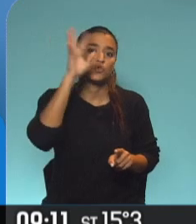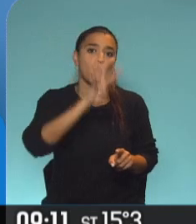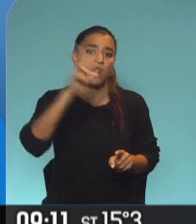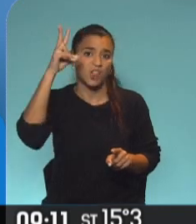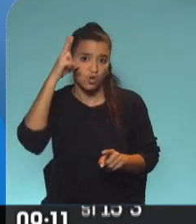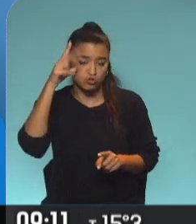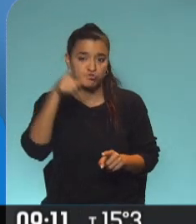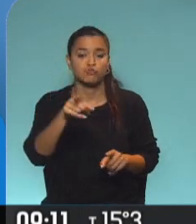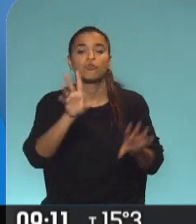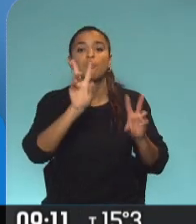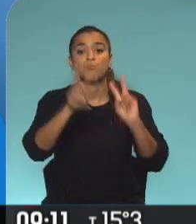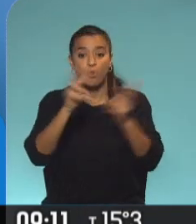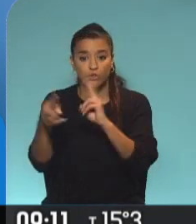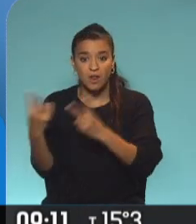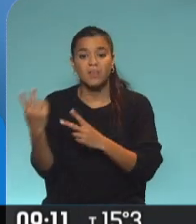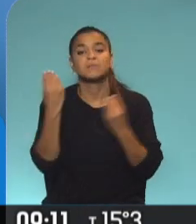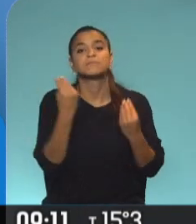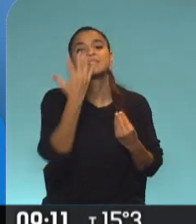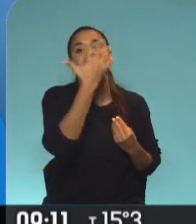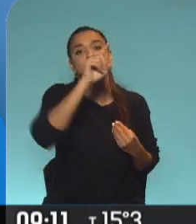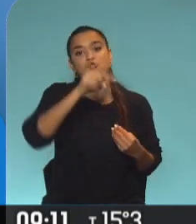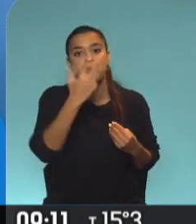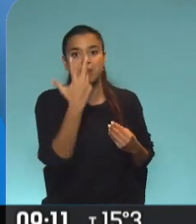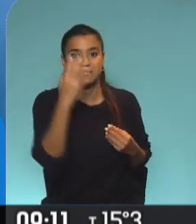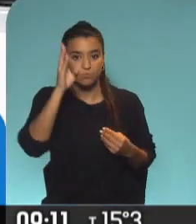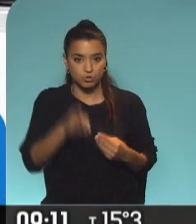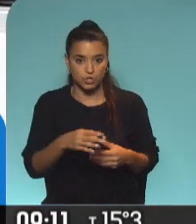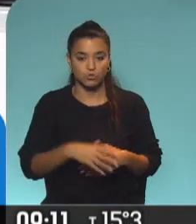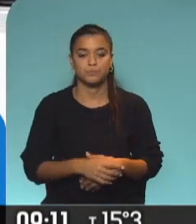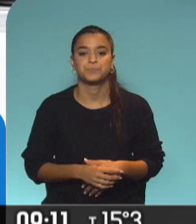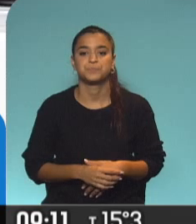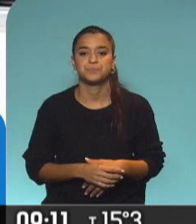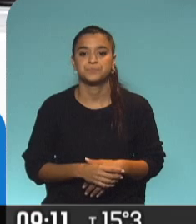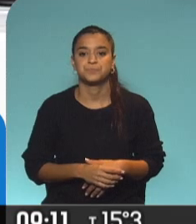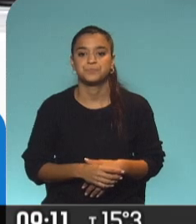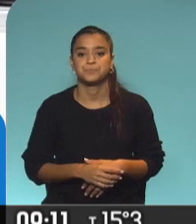201.848 y la tasa de letalidad es del 5,3%.